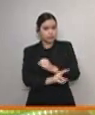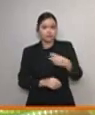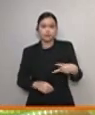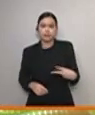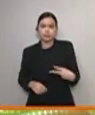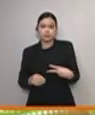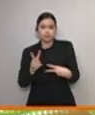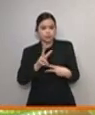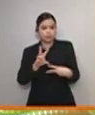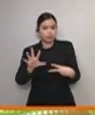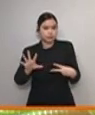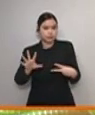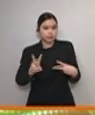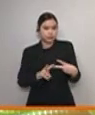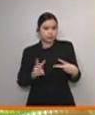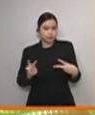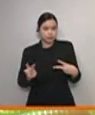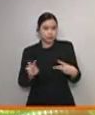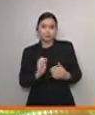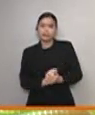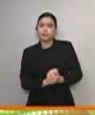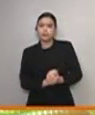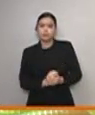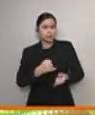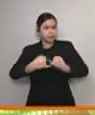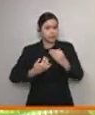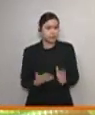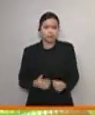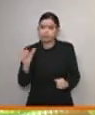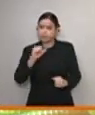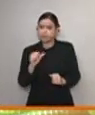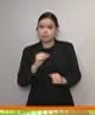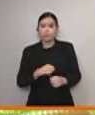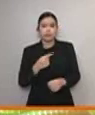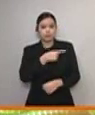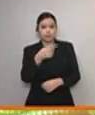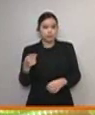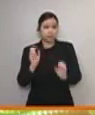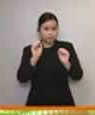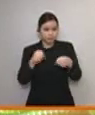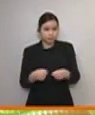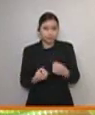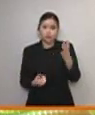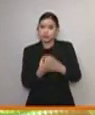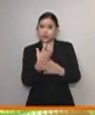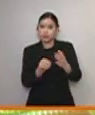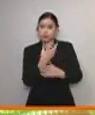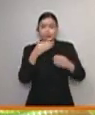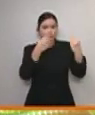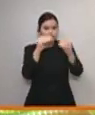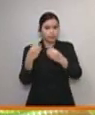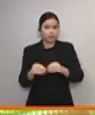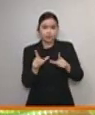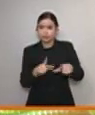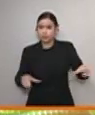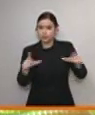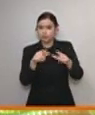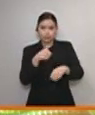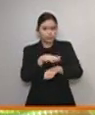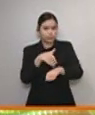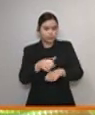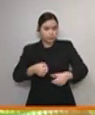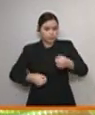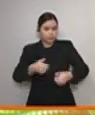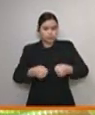premiados, 25 y 26. Queridos jugadores, hoy ponemos a tu disposición el nuevo canal de venta enviando un mensajito